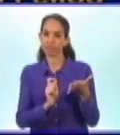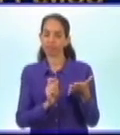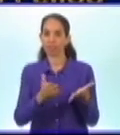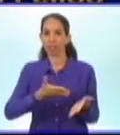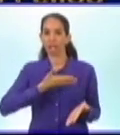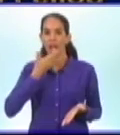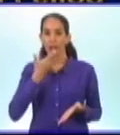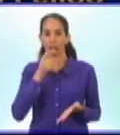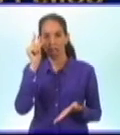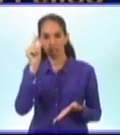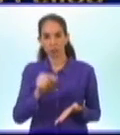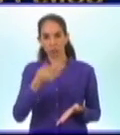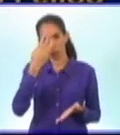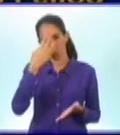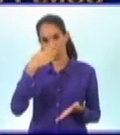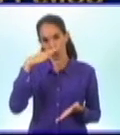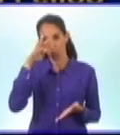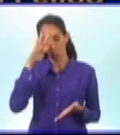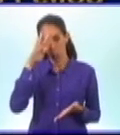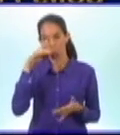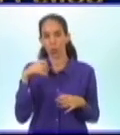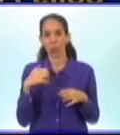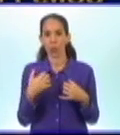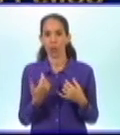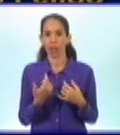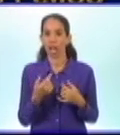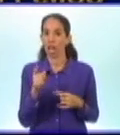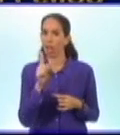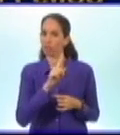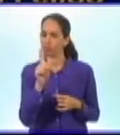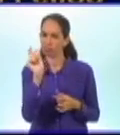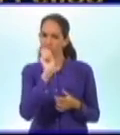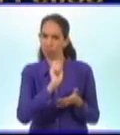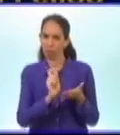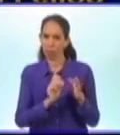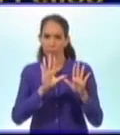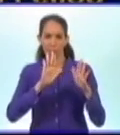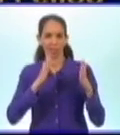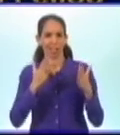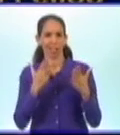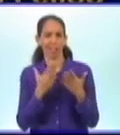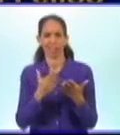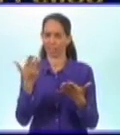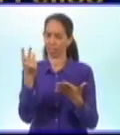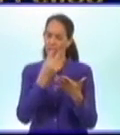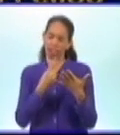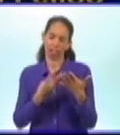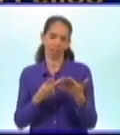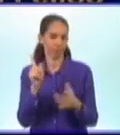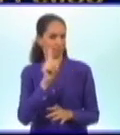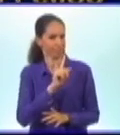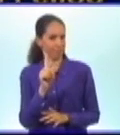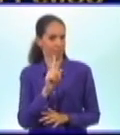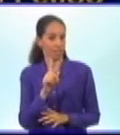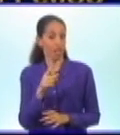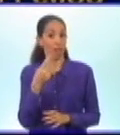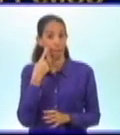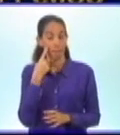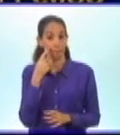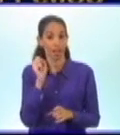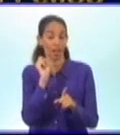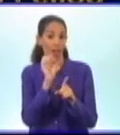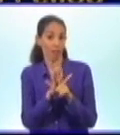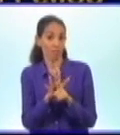Feijó, donde sí la intención no es copiar todo el texto, por lo que al inicio del texto faltan palabras y al